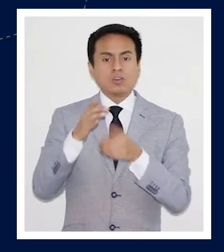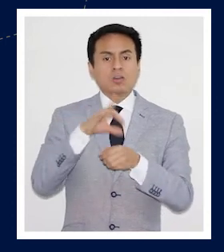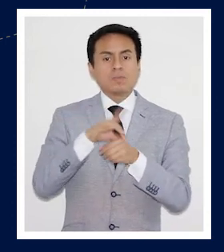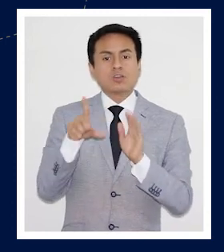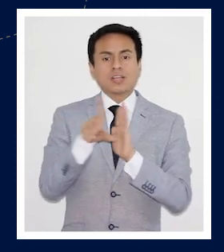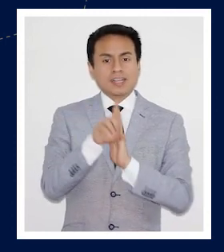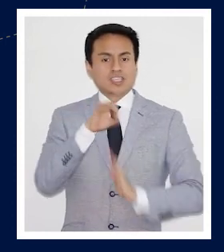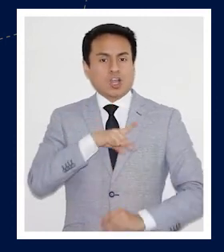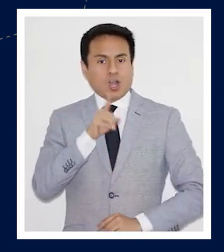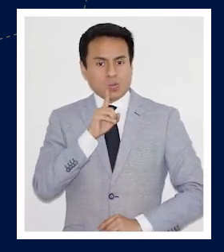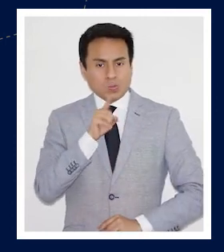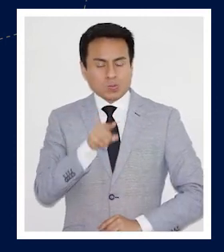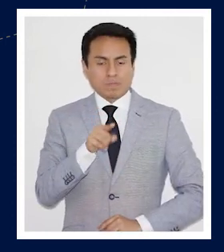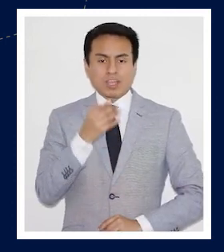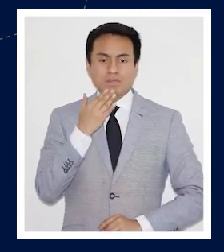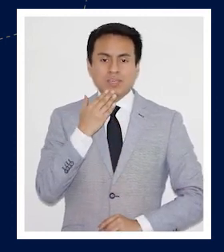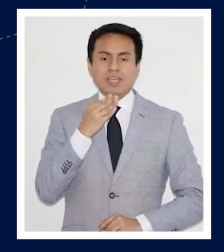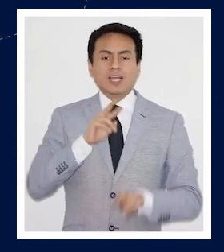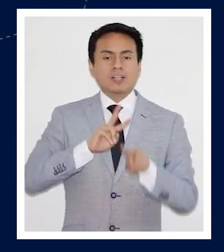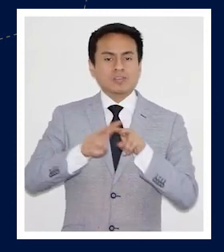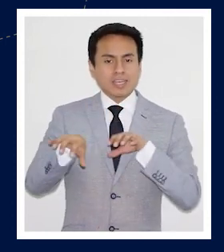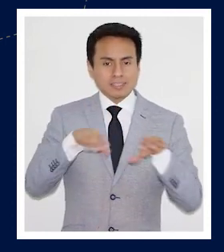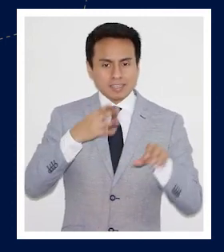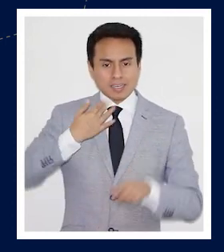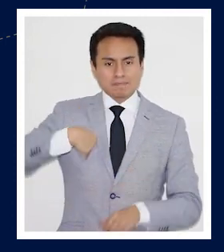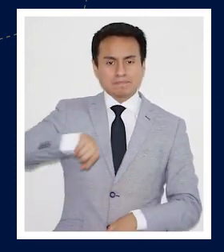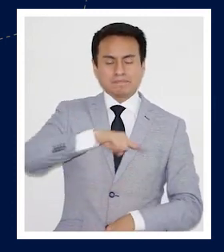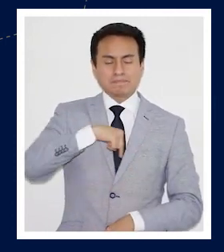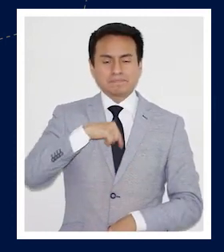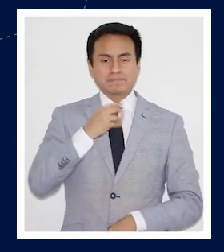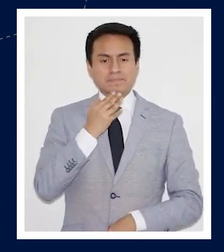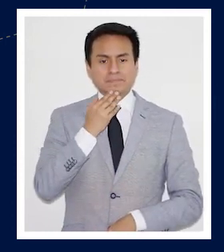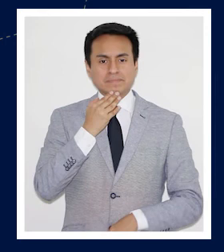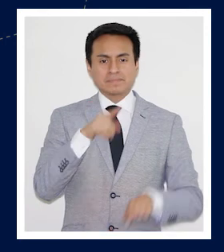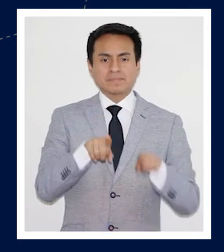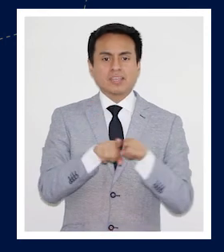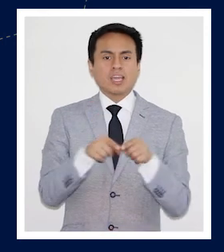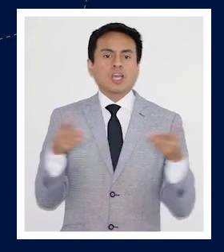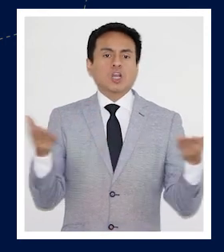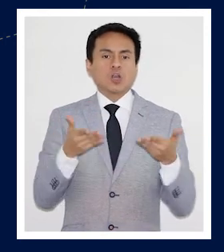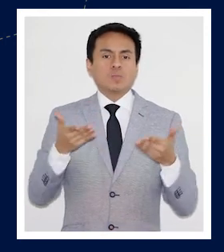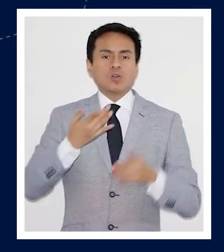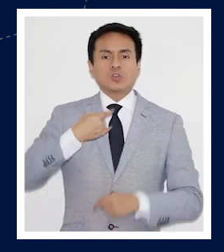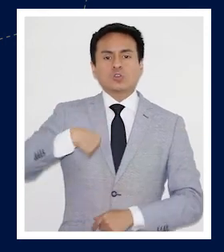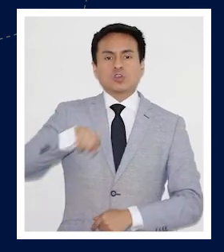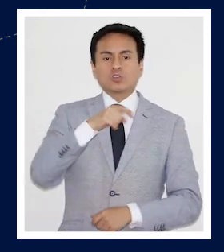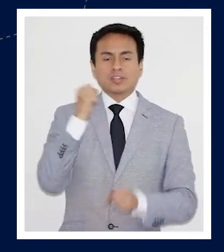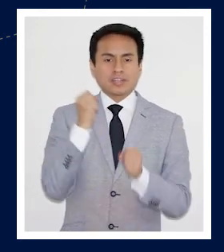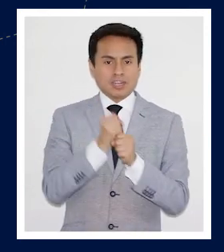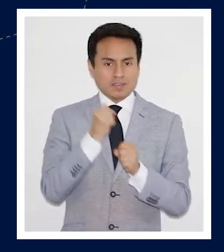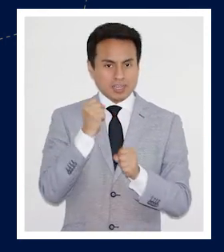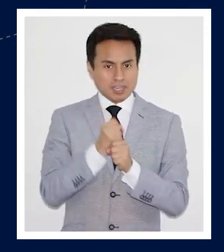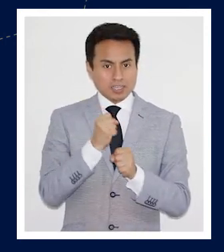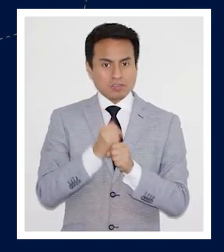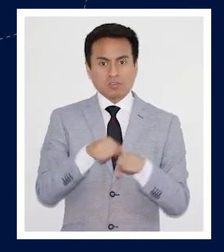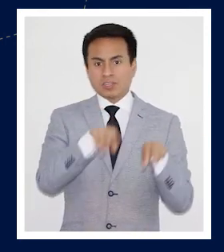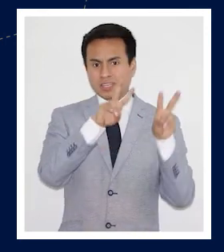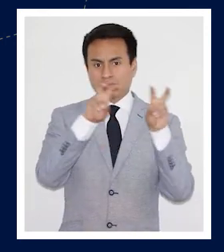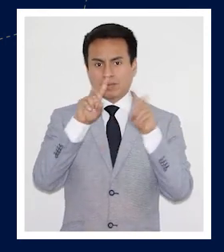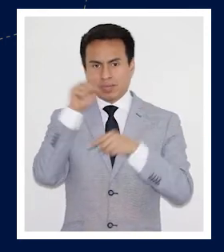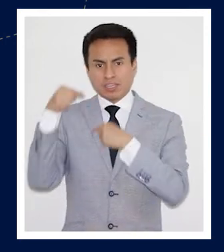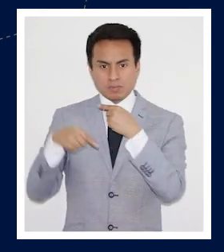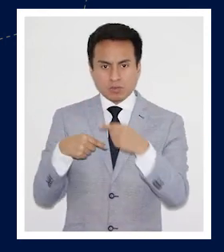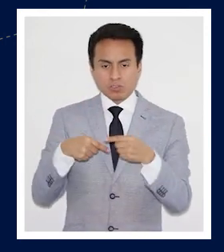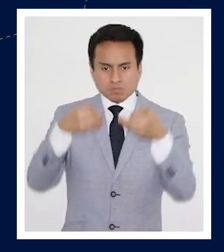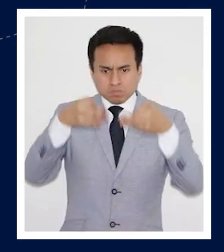el Servicio Médico Legal de Chile, así como nuestro quehacer y cómo hemos estado nosotros trabajando en